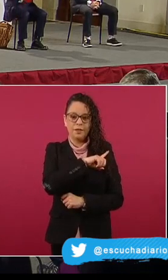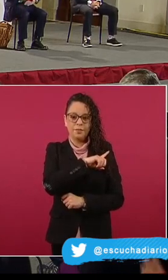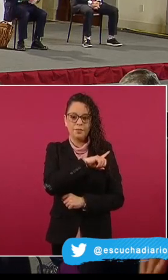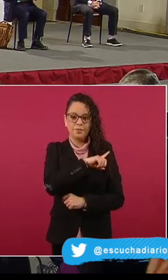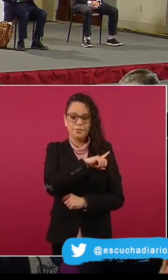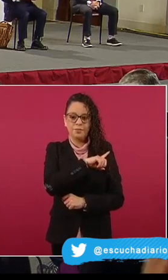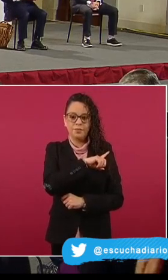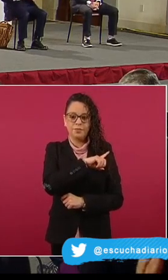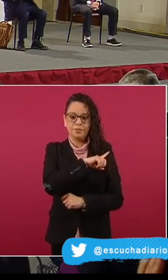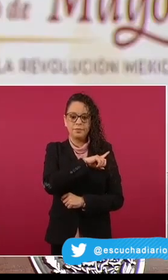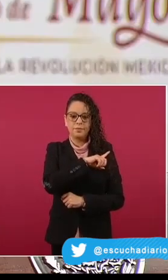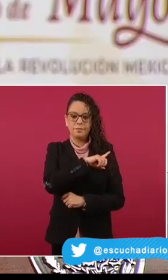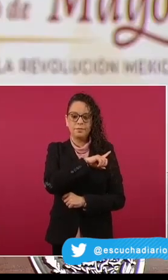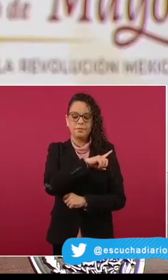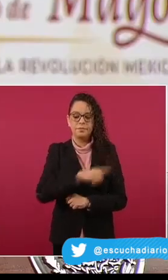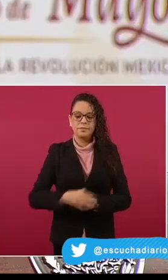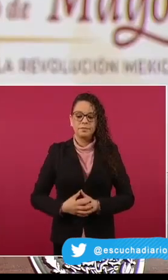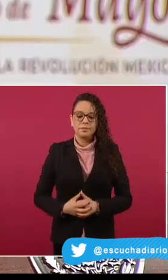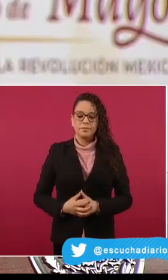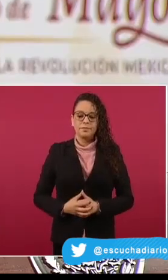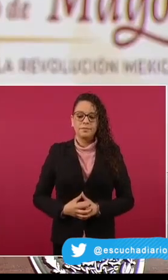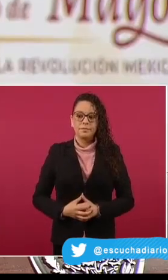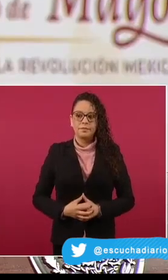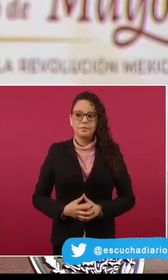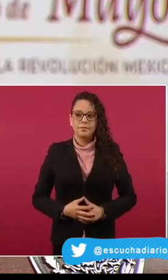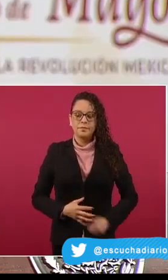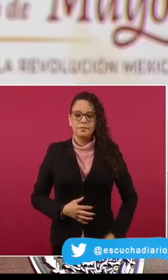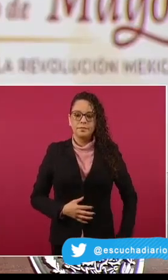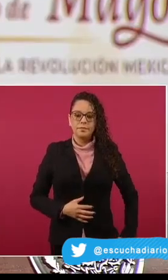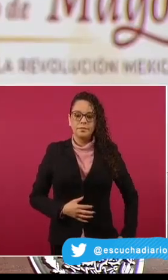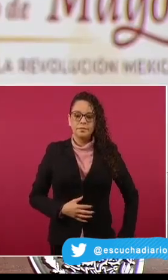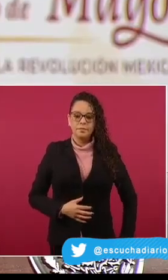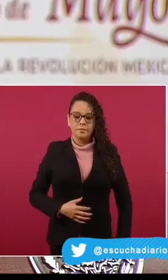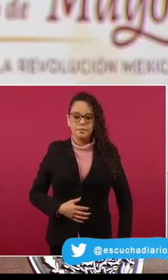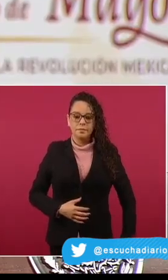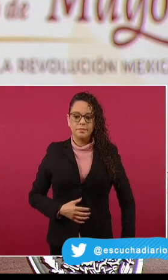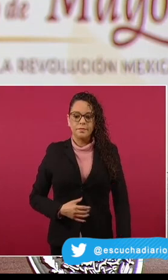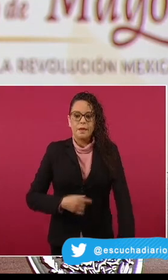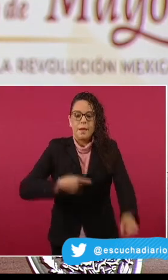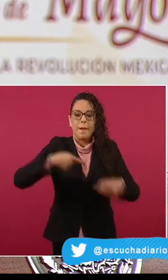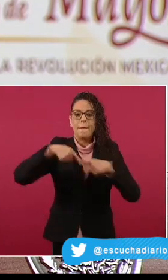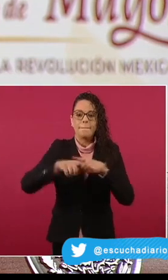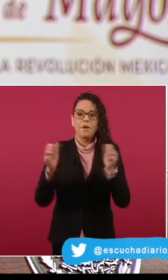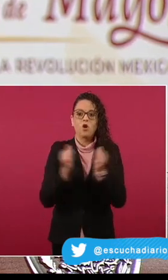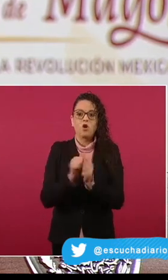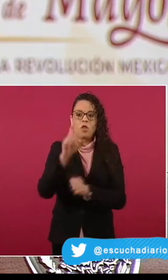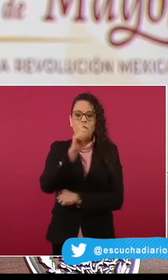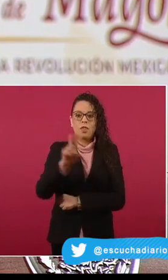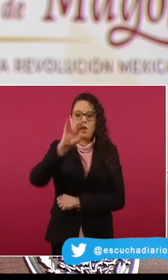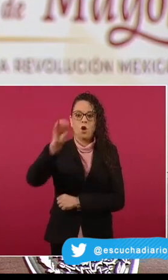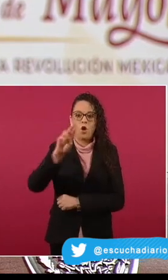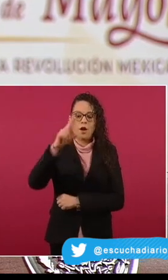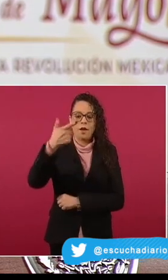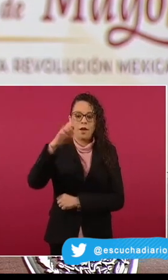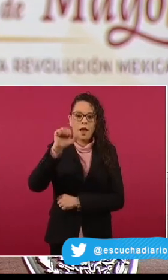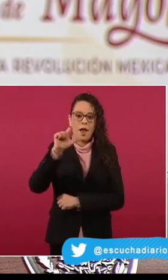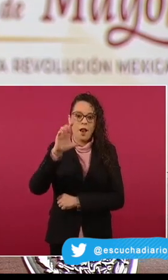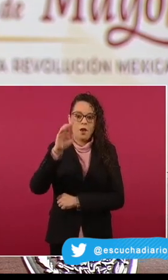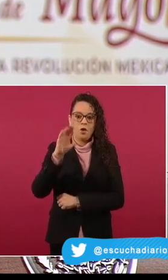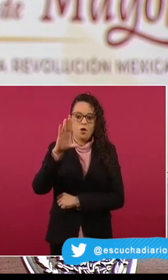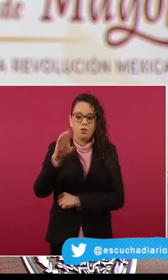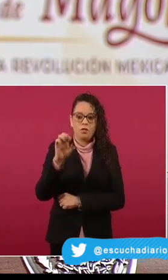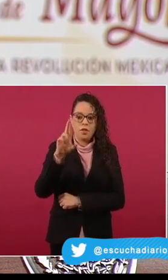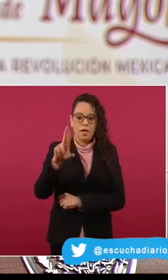del virus COVID-19 y la temporada invernal detonará en un incremento irremediablemente. Sobre el tema de salud, se confirmó que